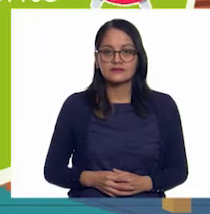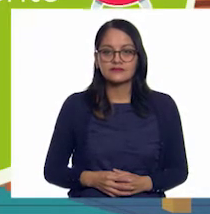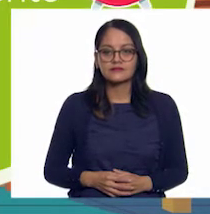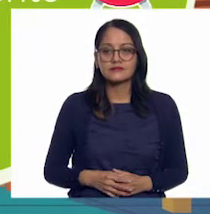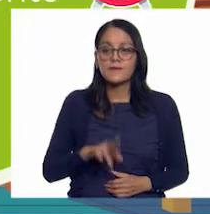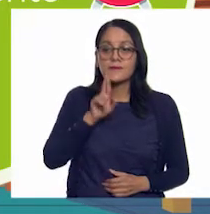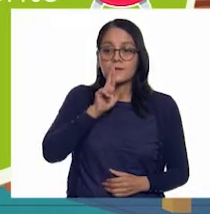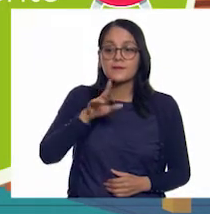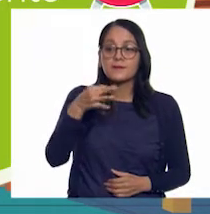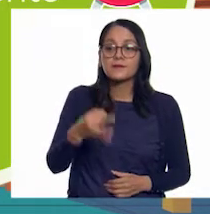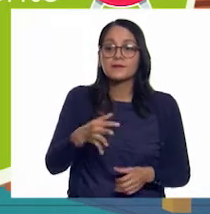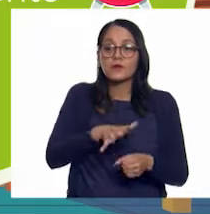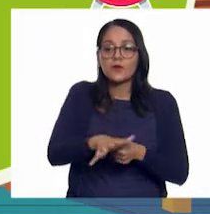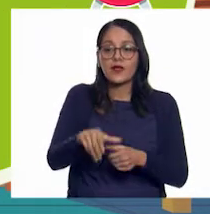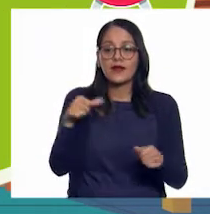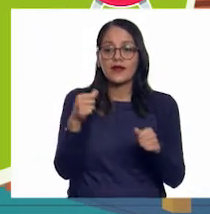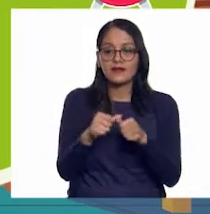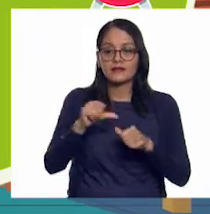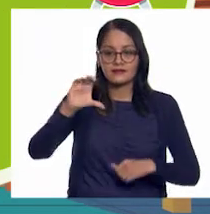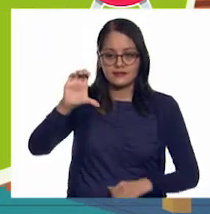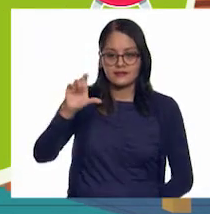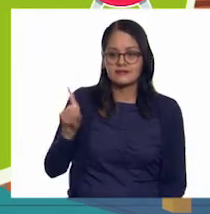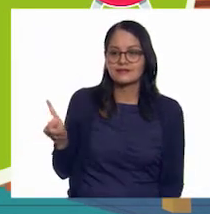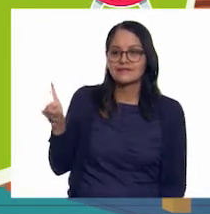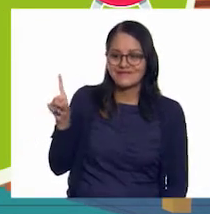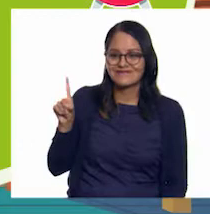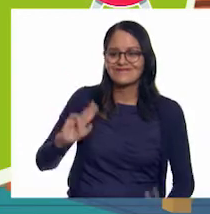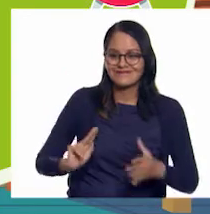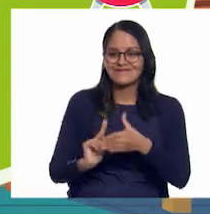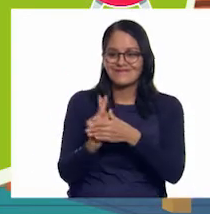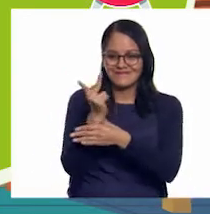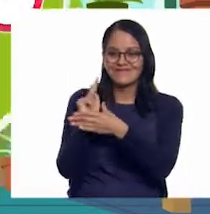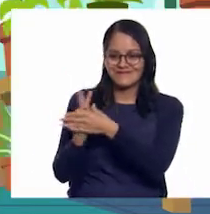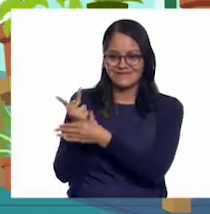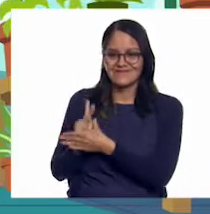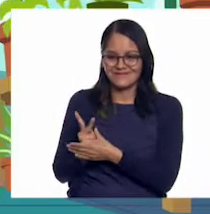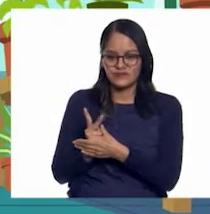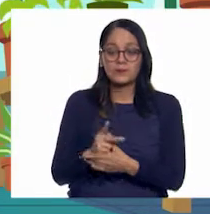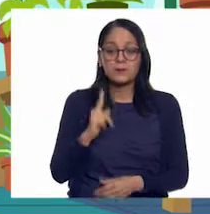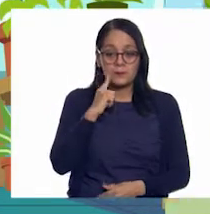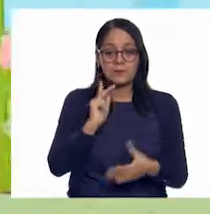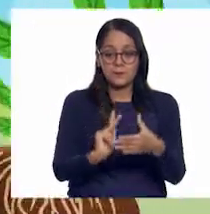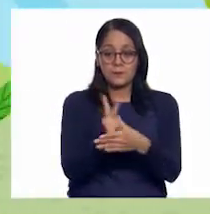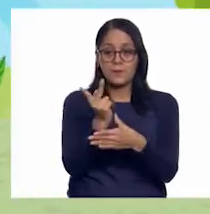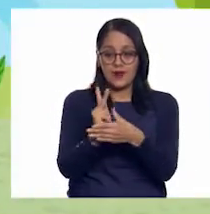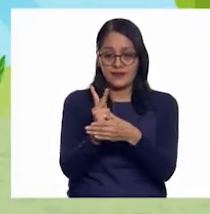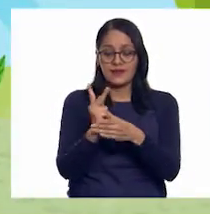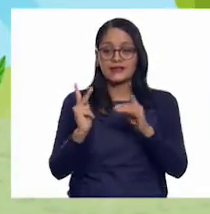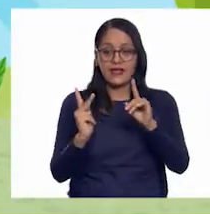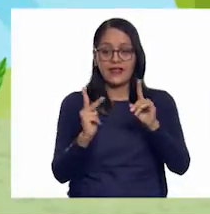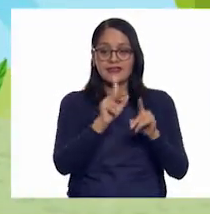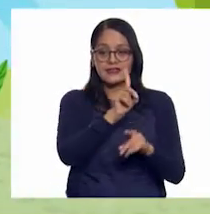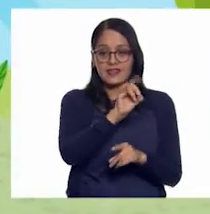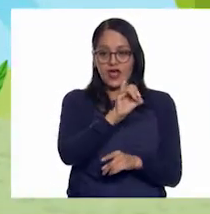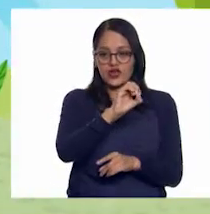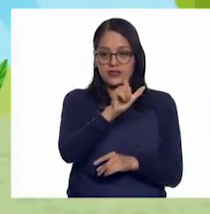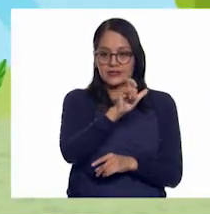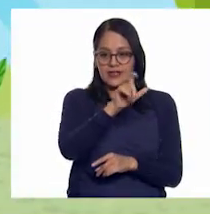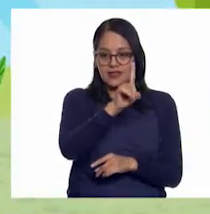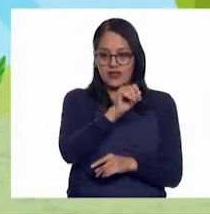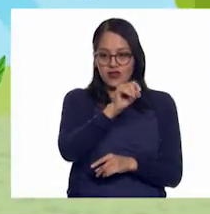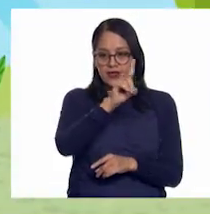La respuesta correcta es C. De las plantas. Las plantas aspiran dióxido de carbono de día